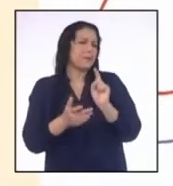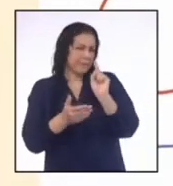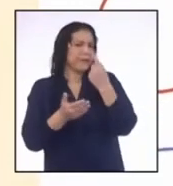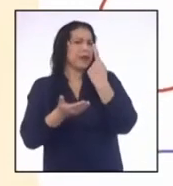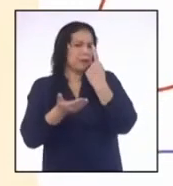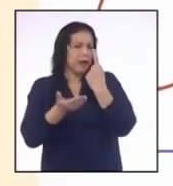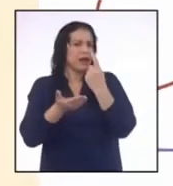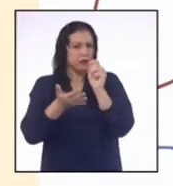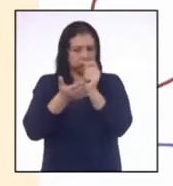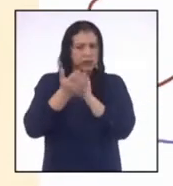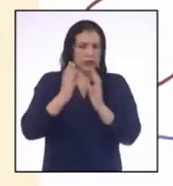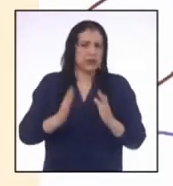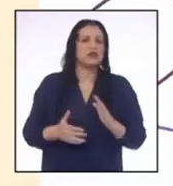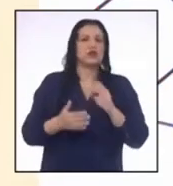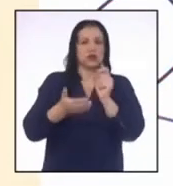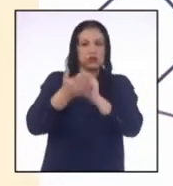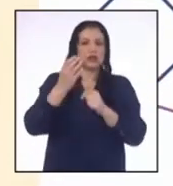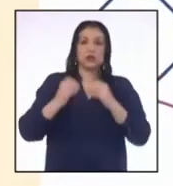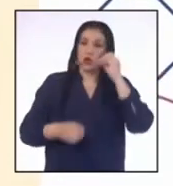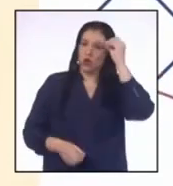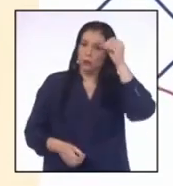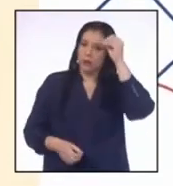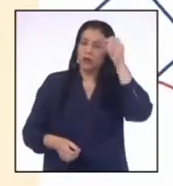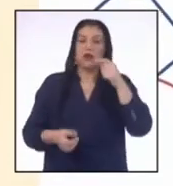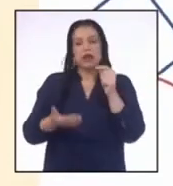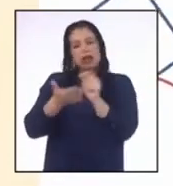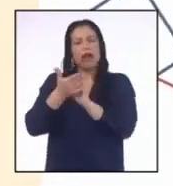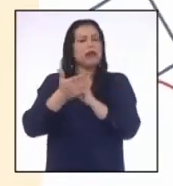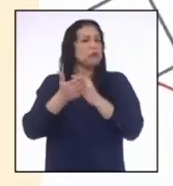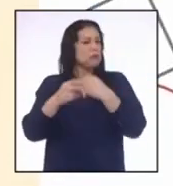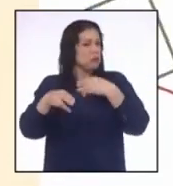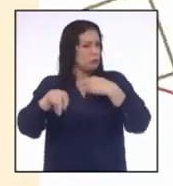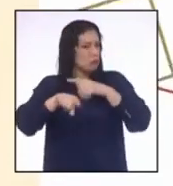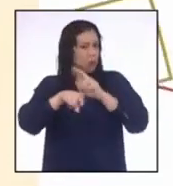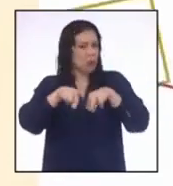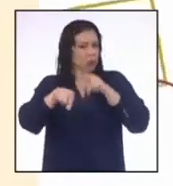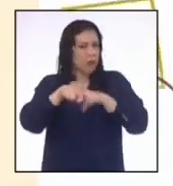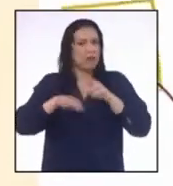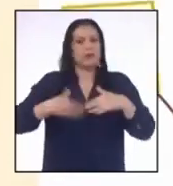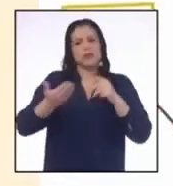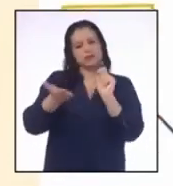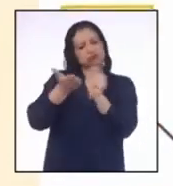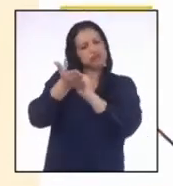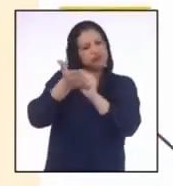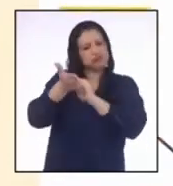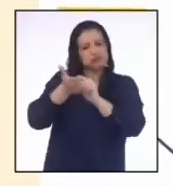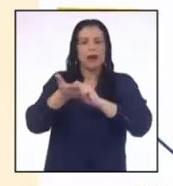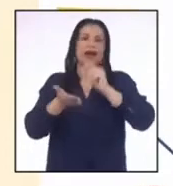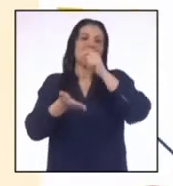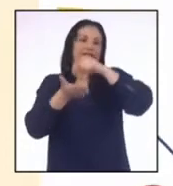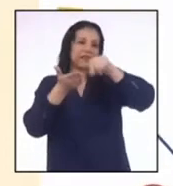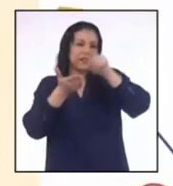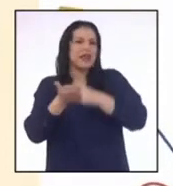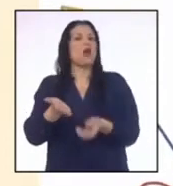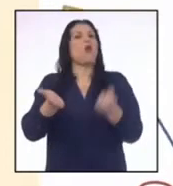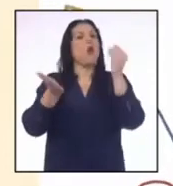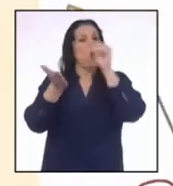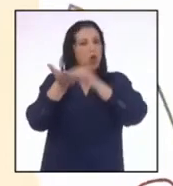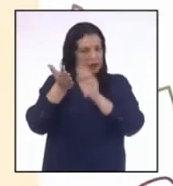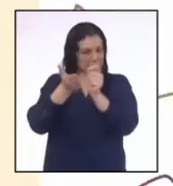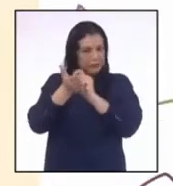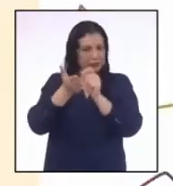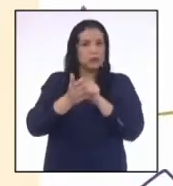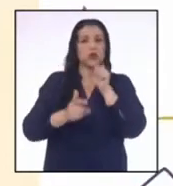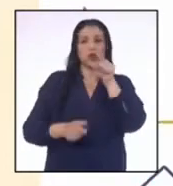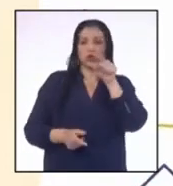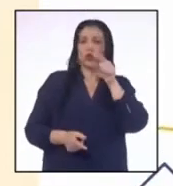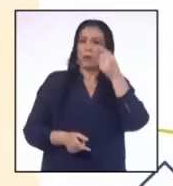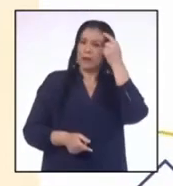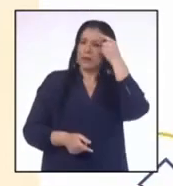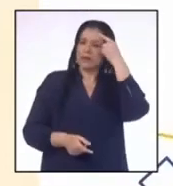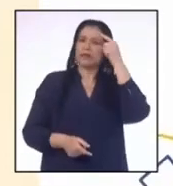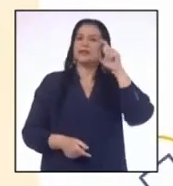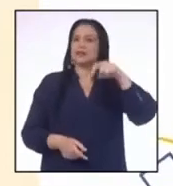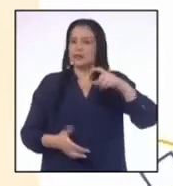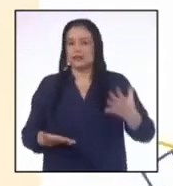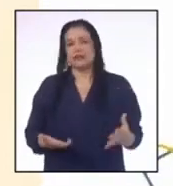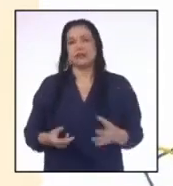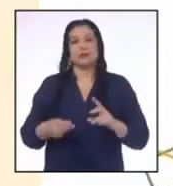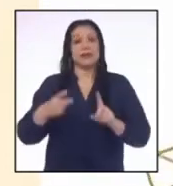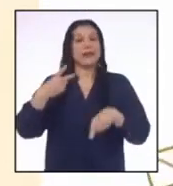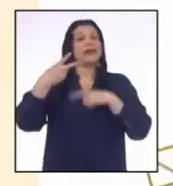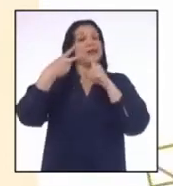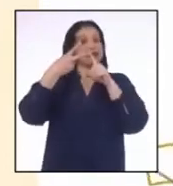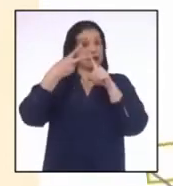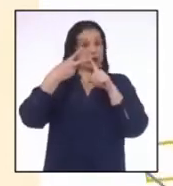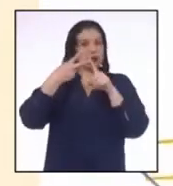del artículo. En él pueden borrar y escribir cuantas veces crean necesario.